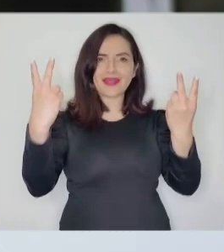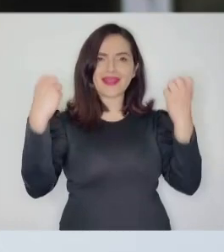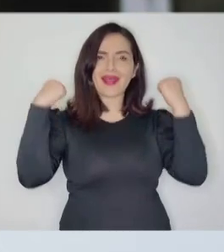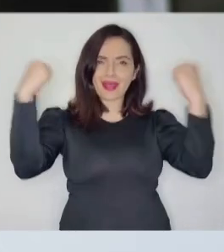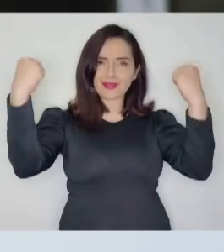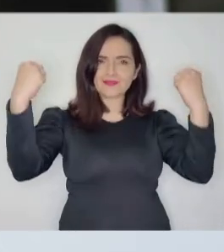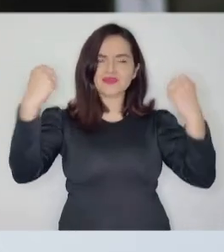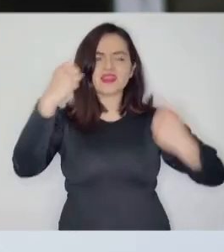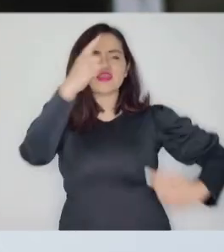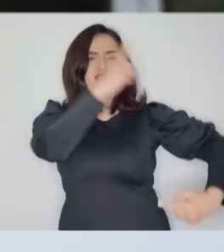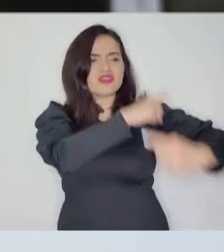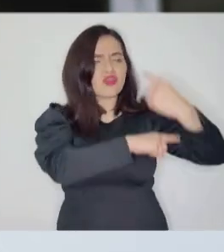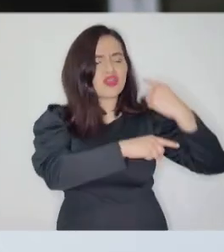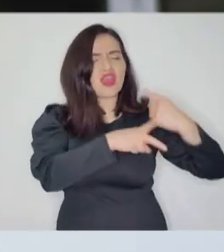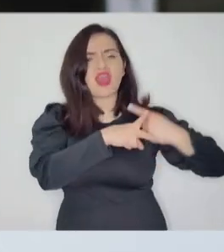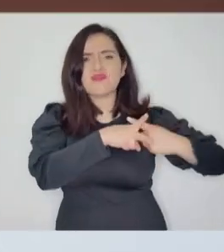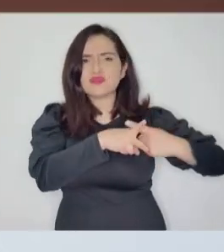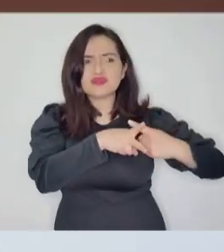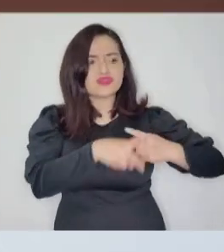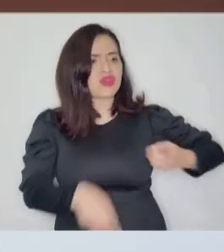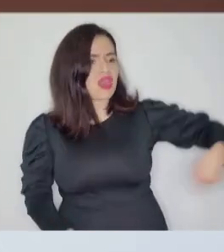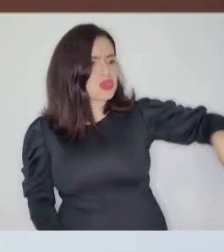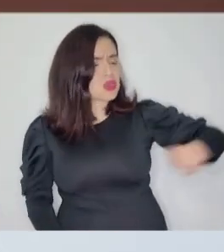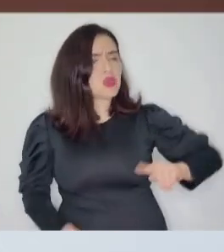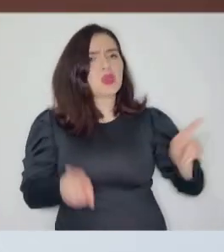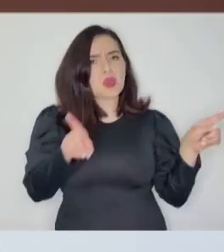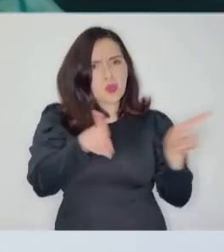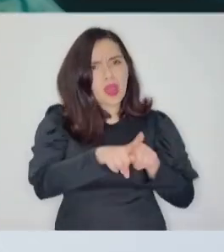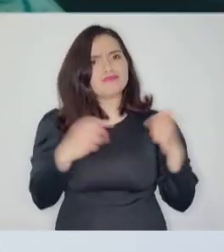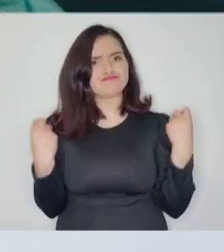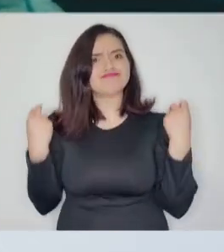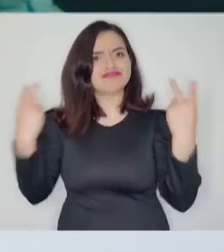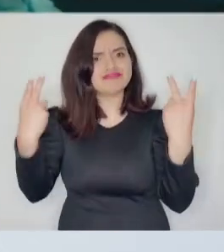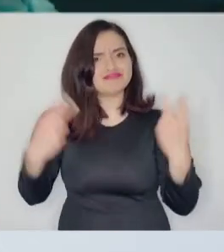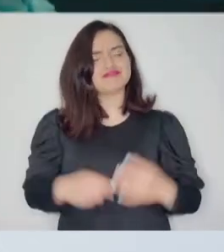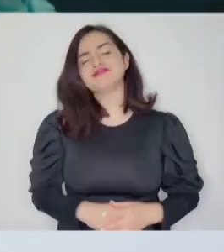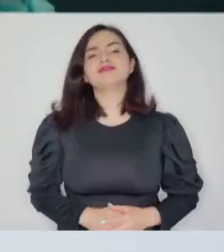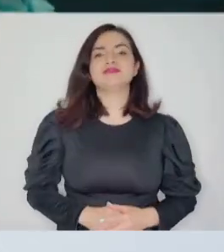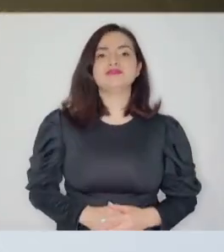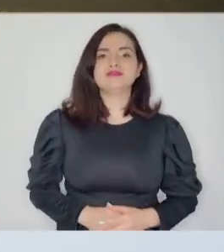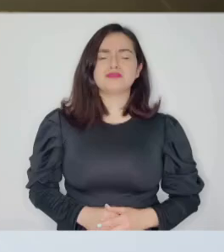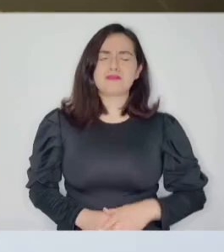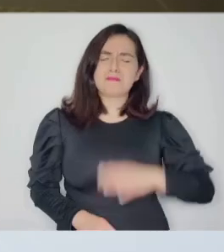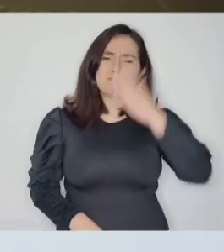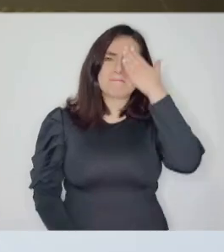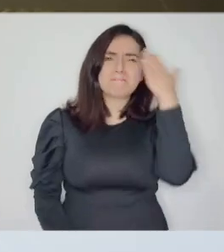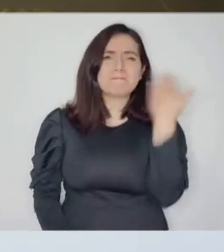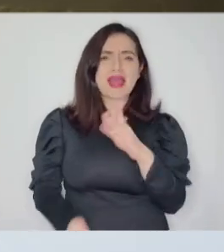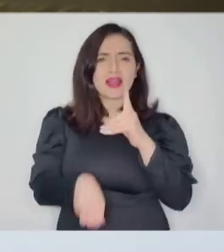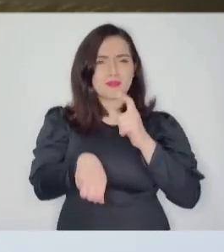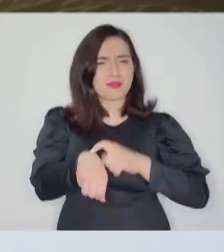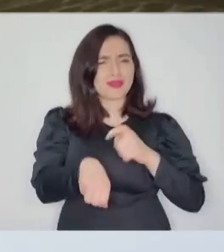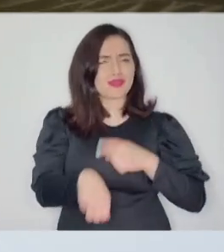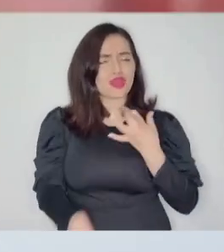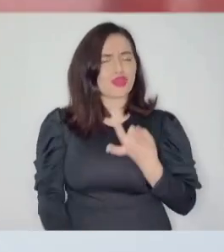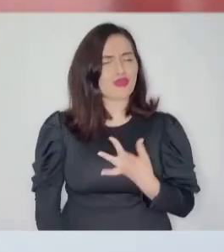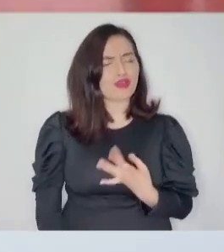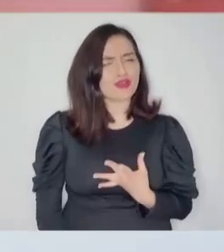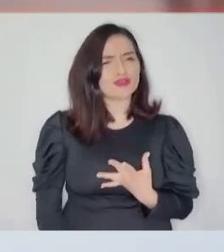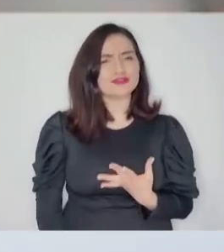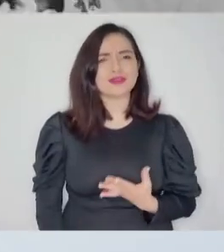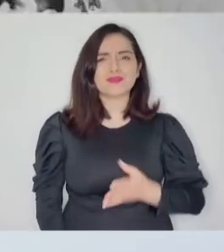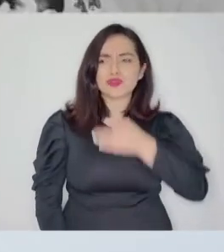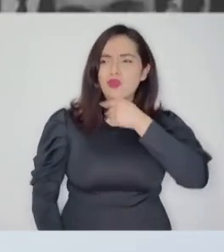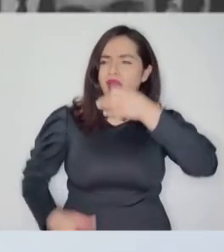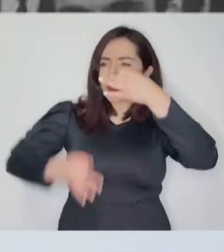a pesar de la historia y los abusos que han pasado. Malditos sean los momentos dolorosos, maldita la impotencia y